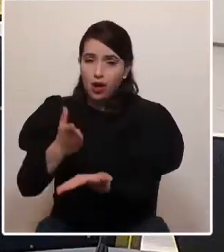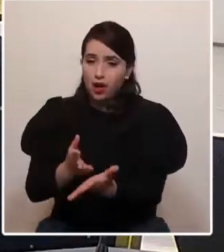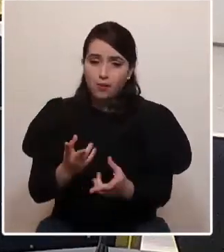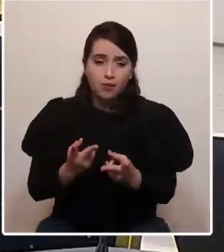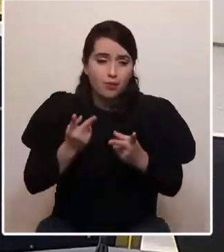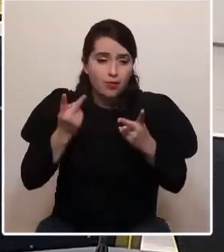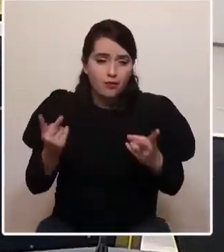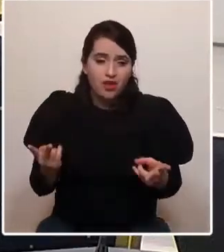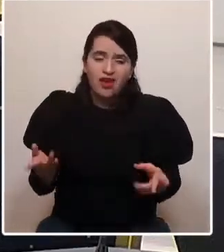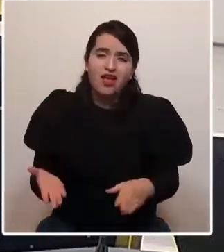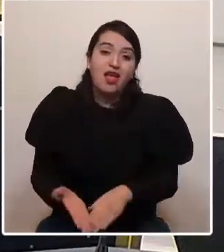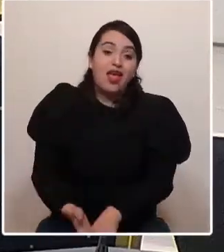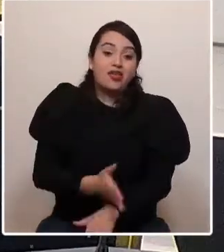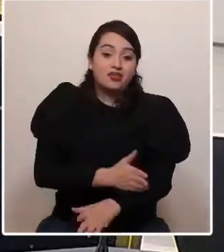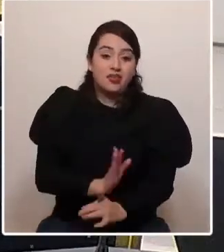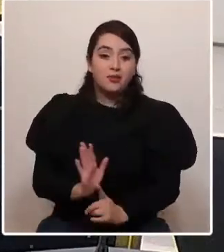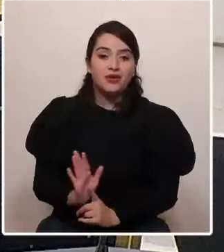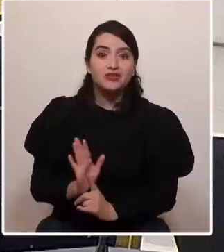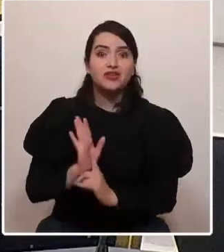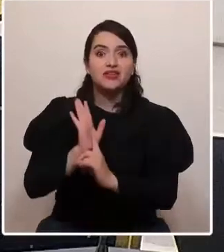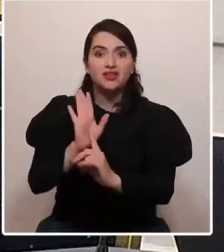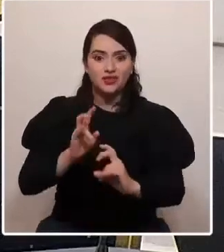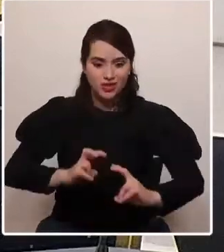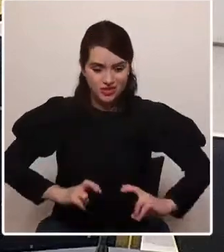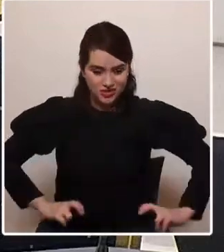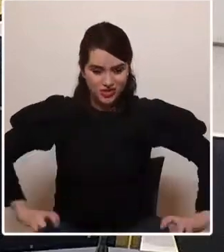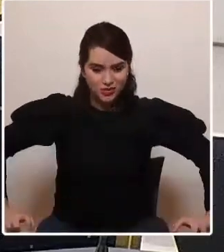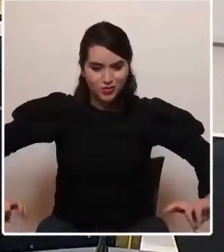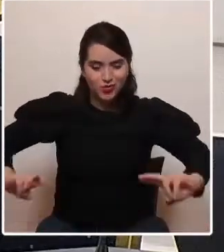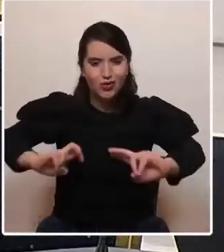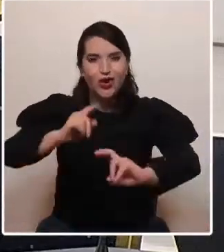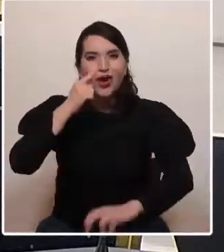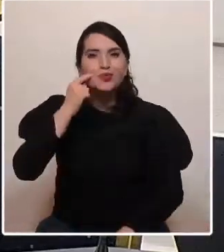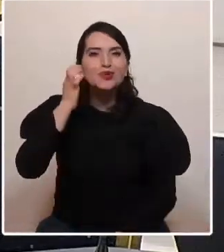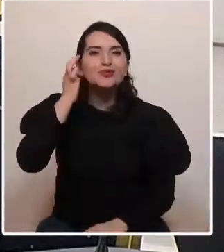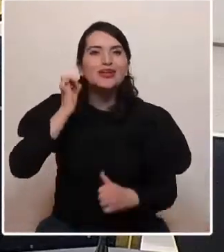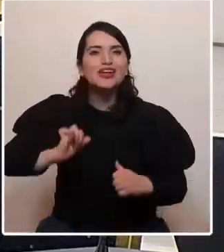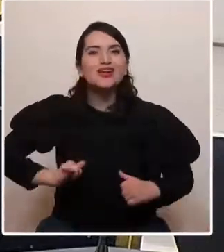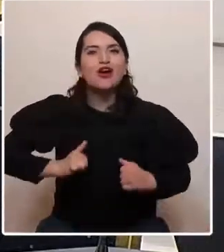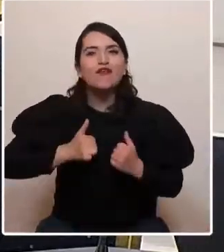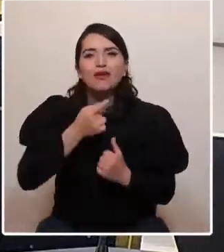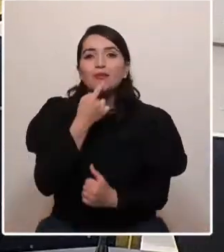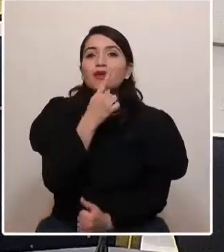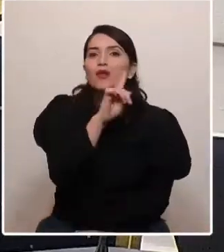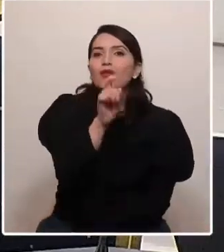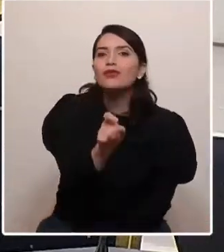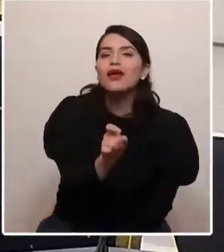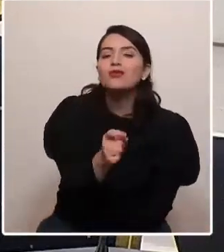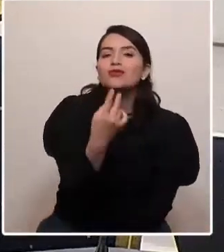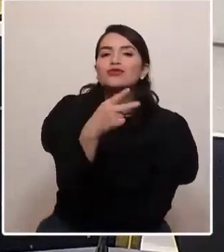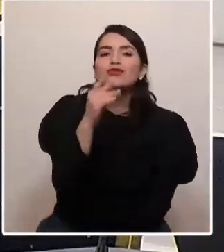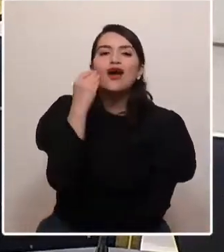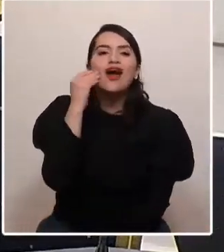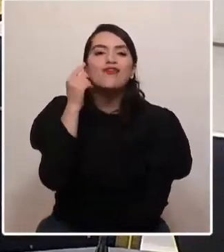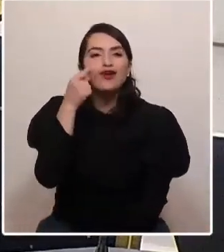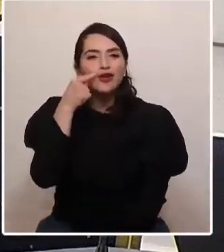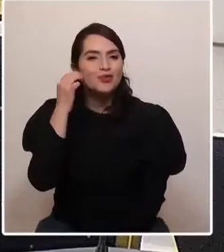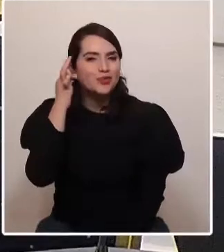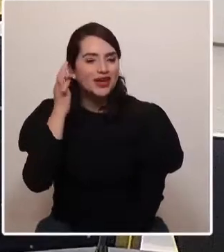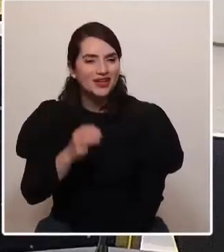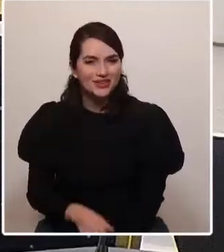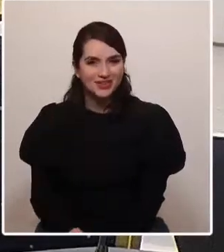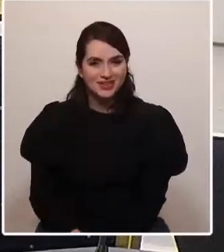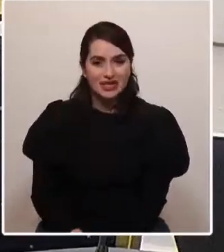de la presentación abríamos un círculo con los y las jovencitas y les preguntábamos por sus abuelos. Más